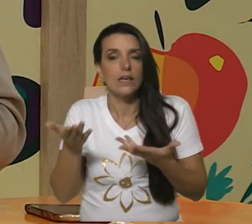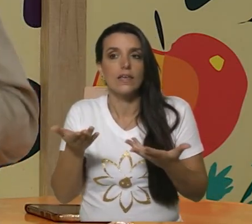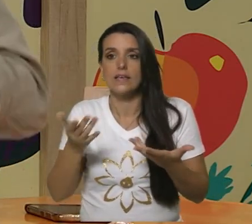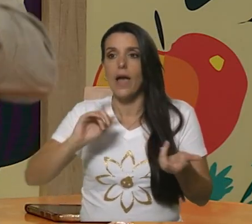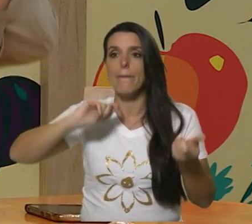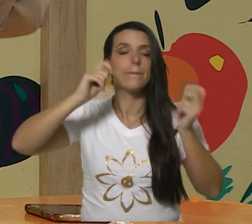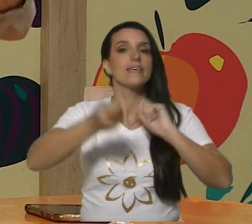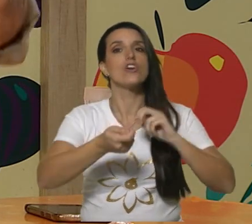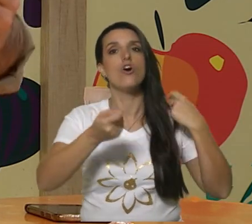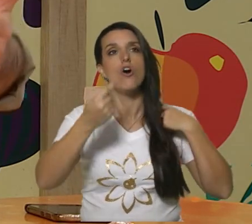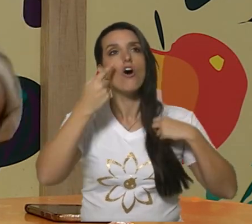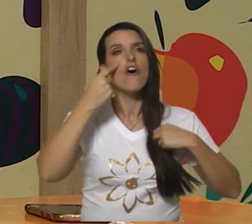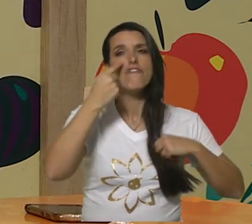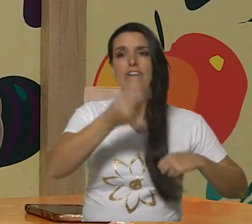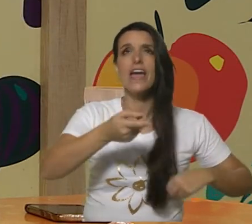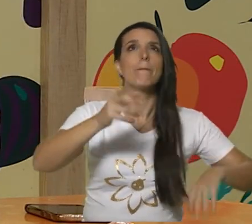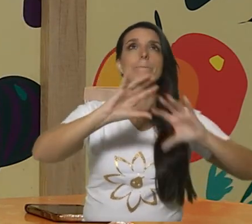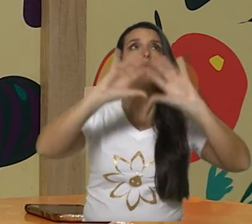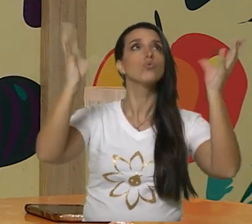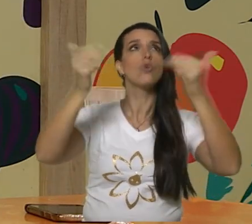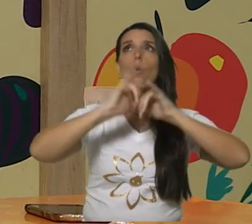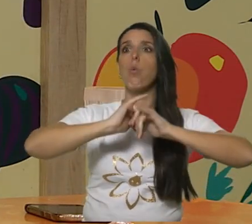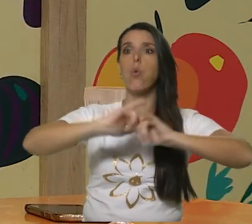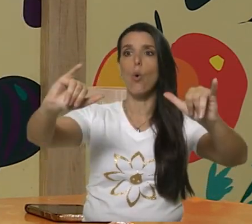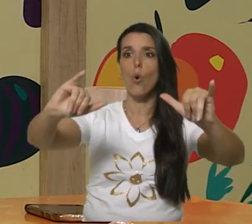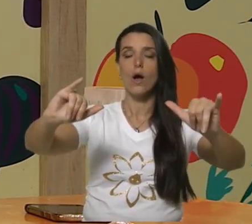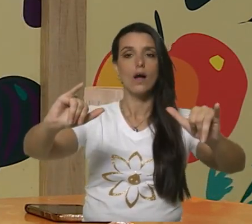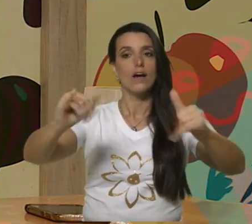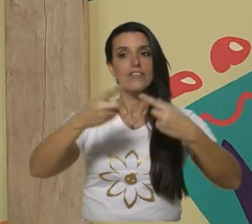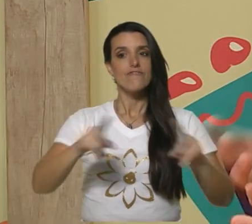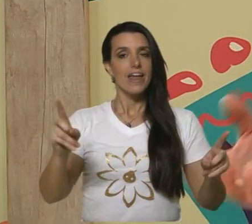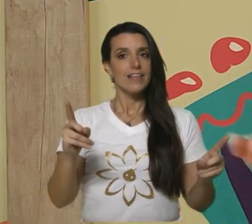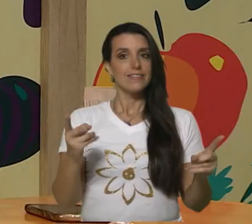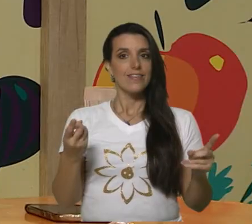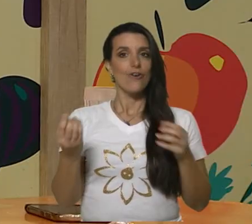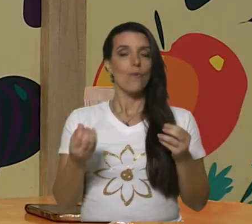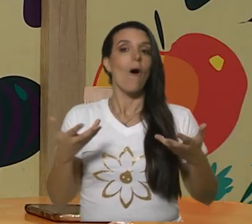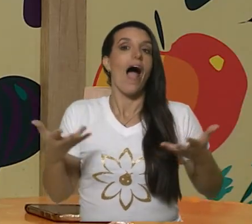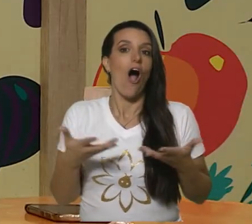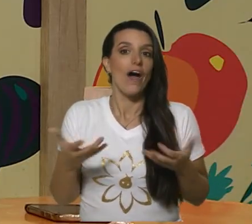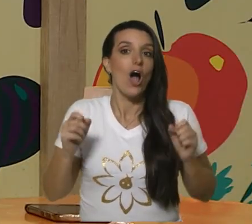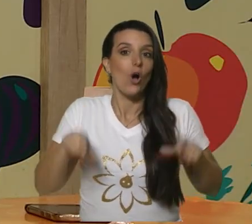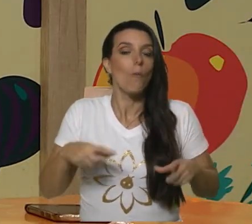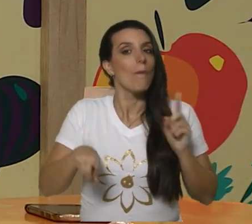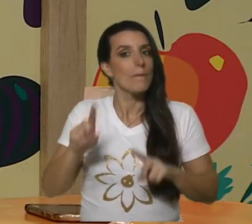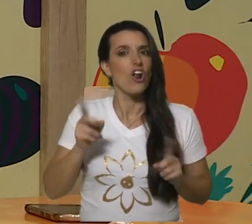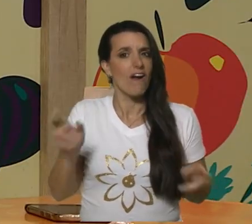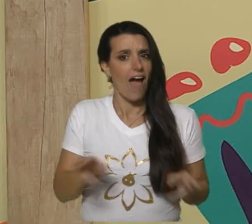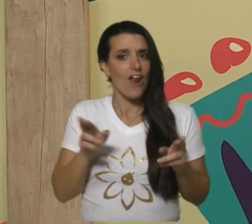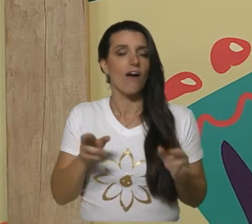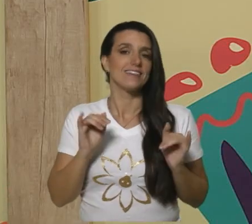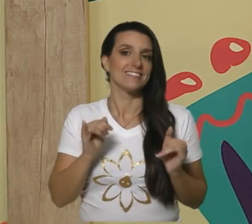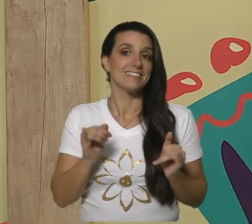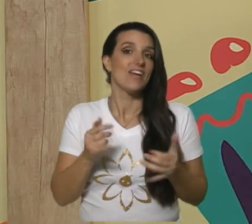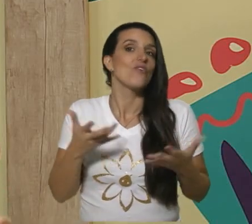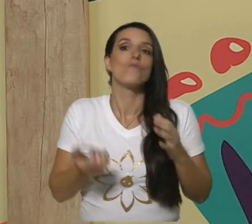que ser visto en otras partes del mundo no debe ser este un ahora común pero también un poco raro no sí sí